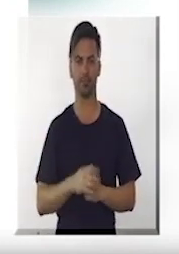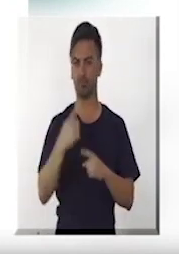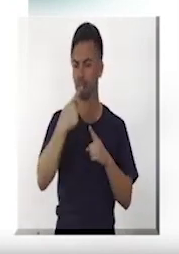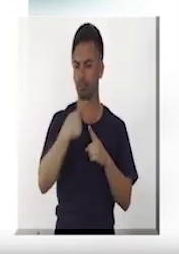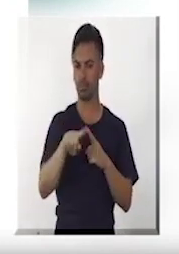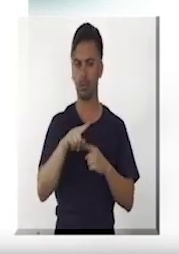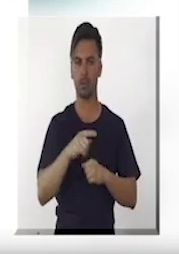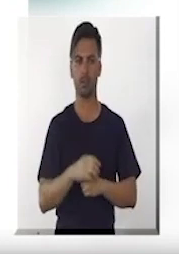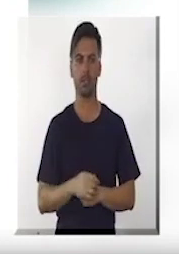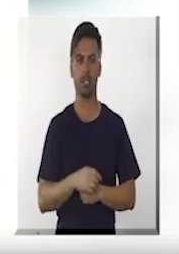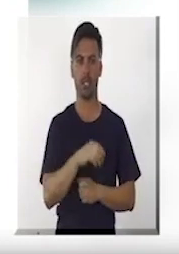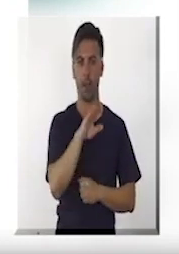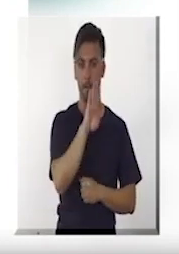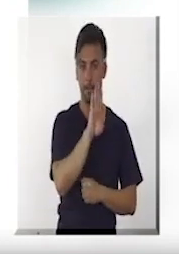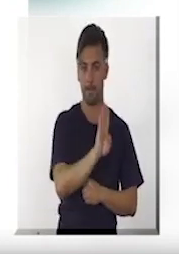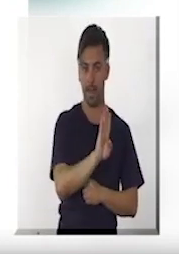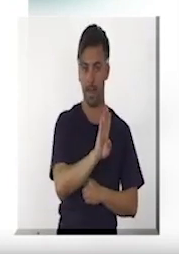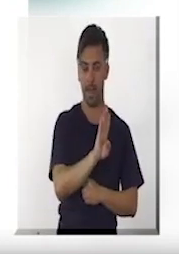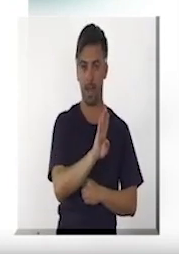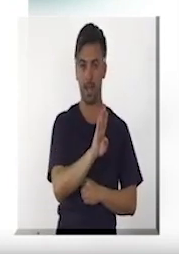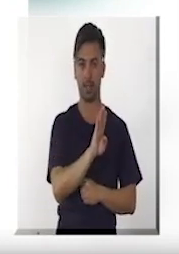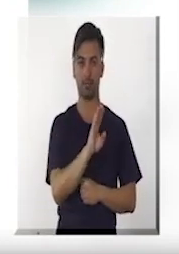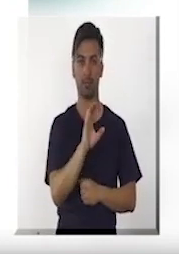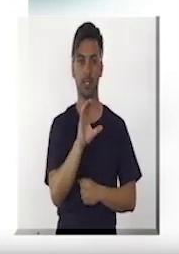2, b,